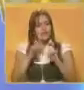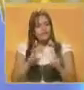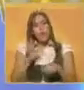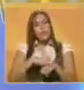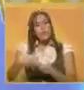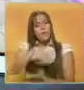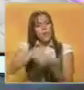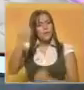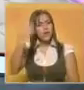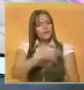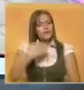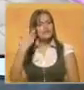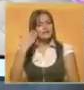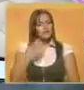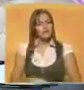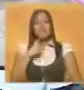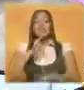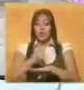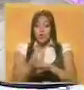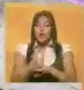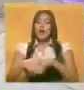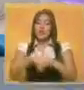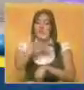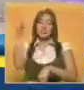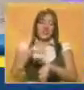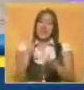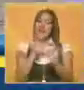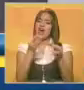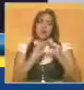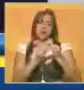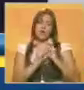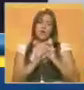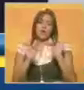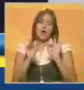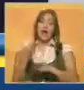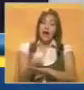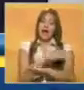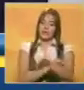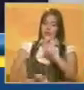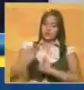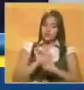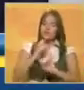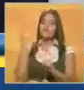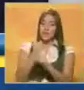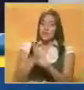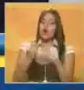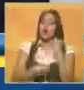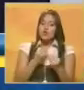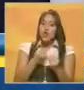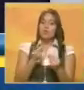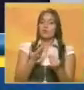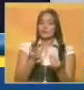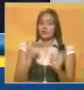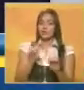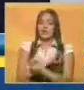la crisis eléctrica responsabilizó al gobierno nacional por no realizar mantenimientos preventivos y dejar obras de generación eléctrica al día cuando